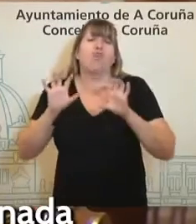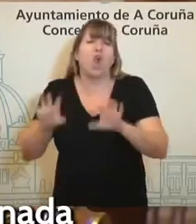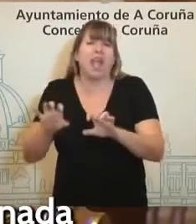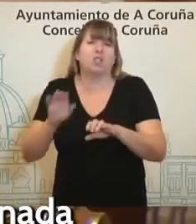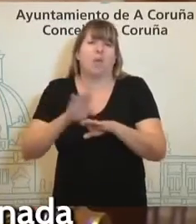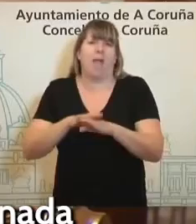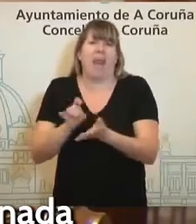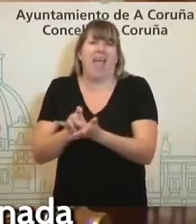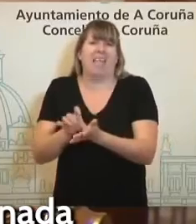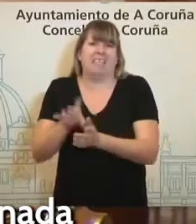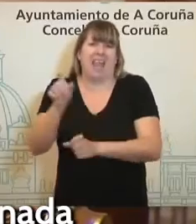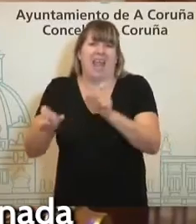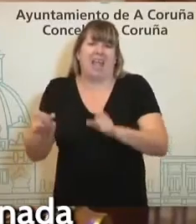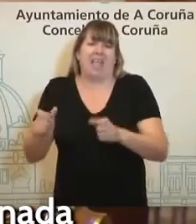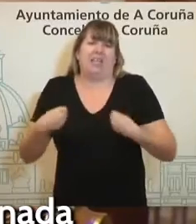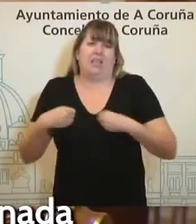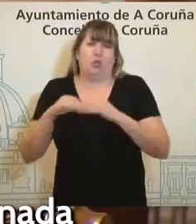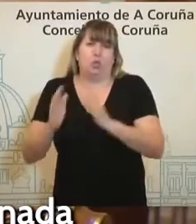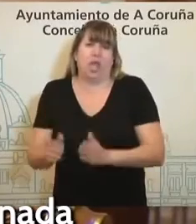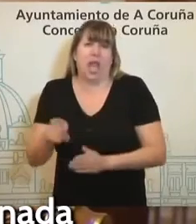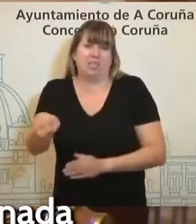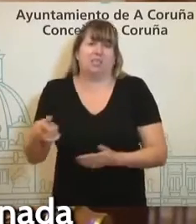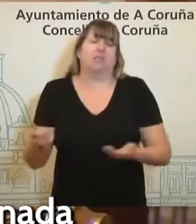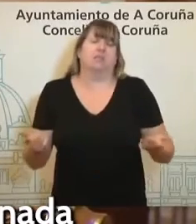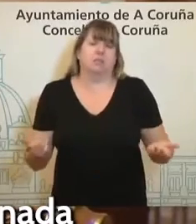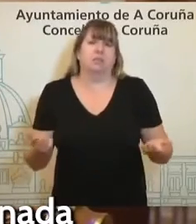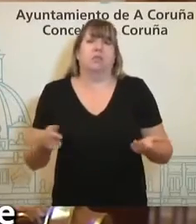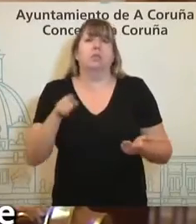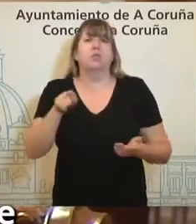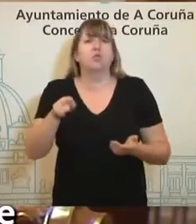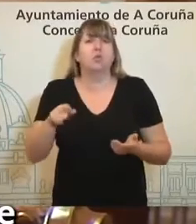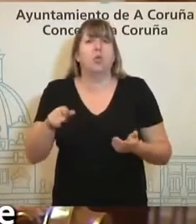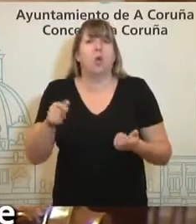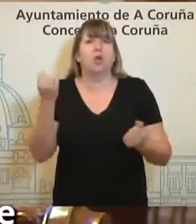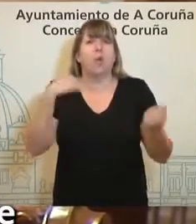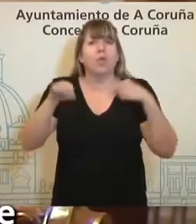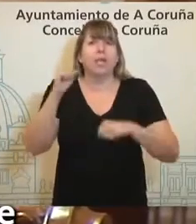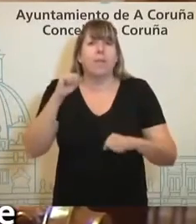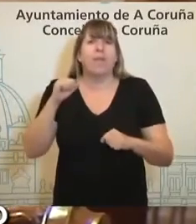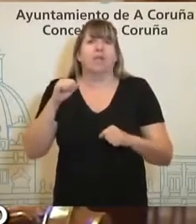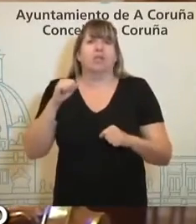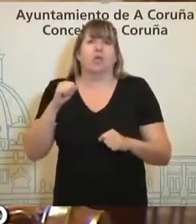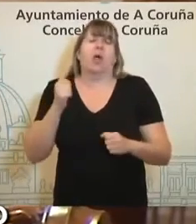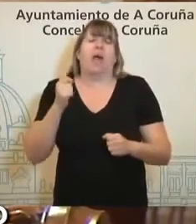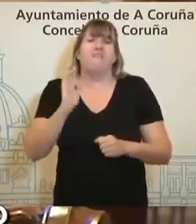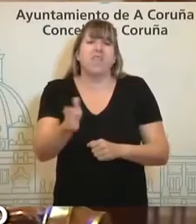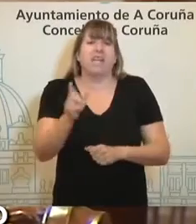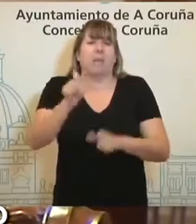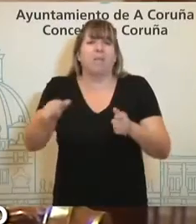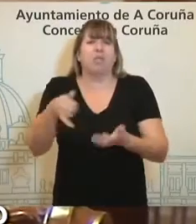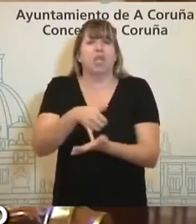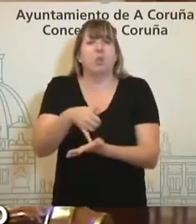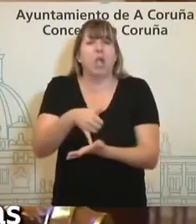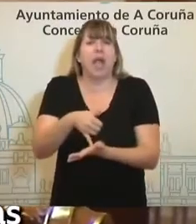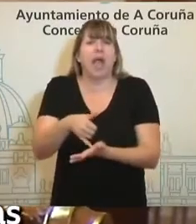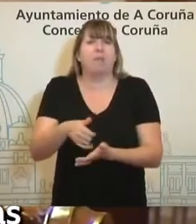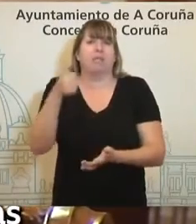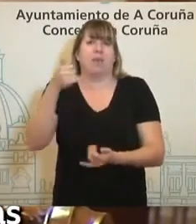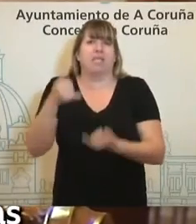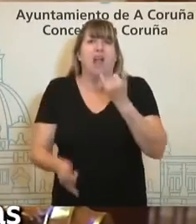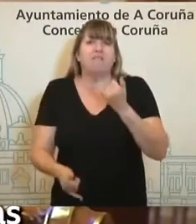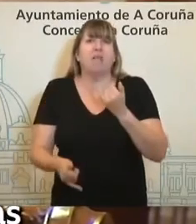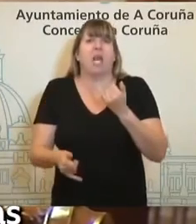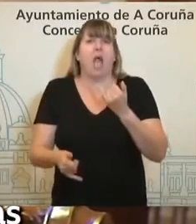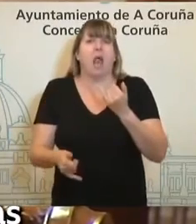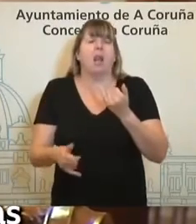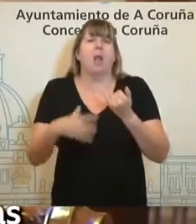que actúan de maneira desproporcionada ante situacións de vulnerabilidade, que rematan fomentando o odio cara a persoas